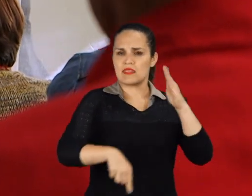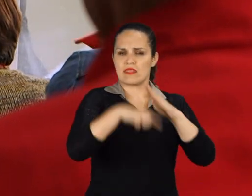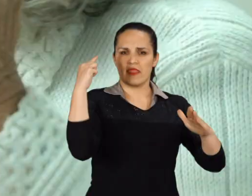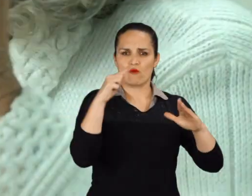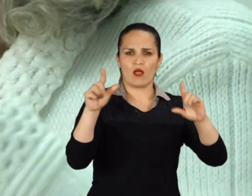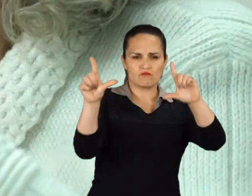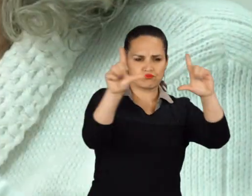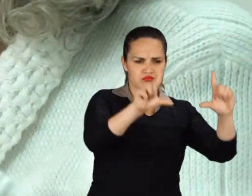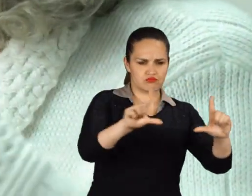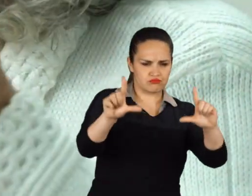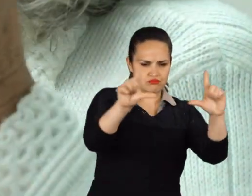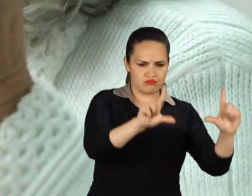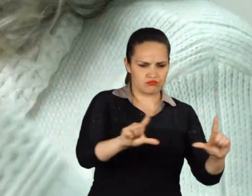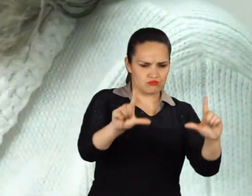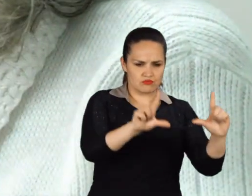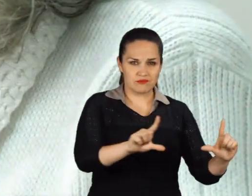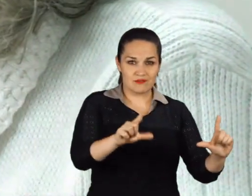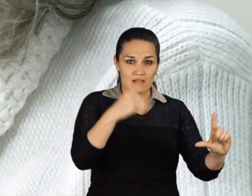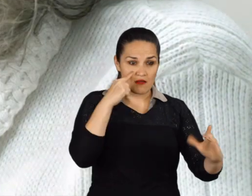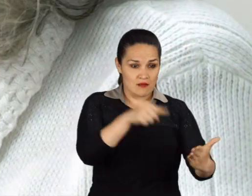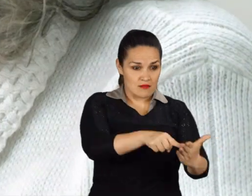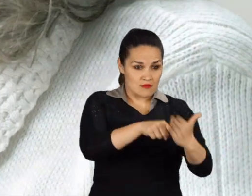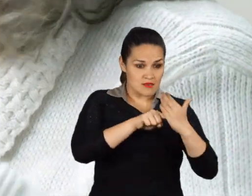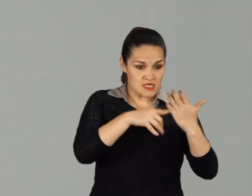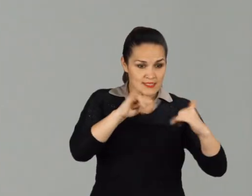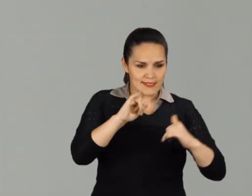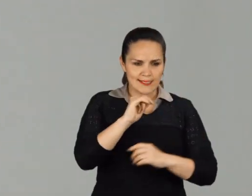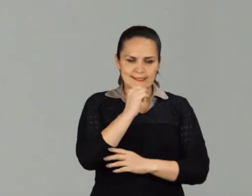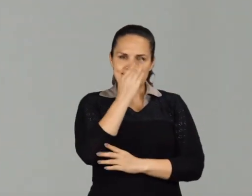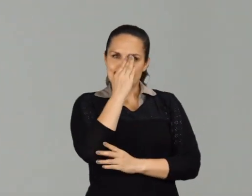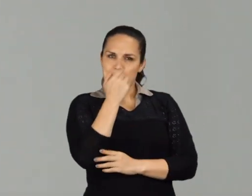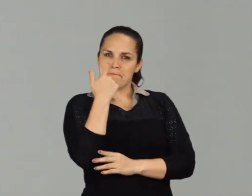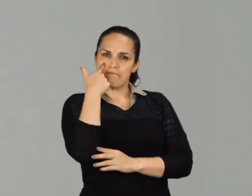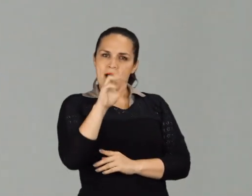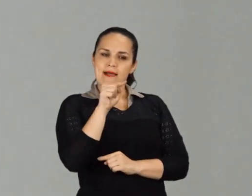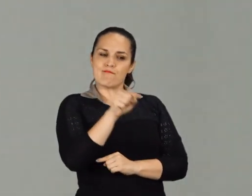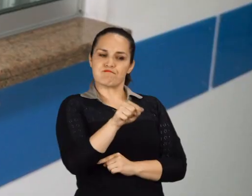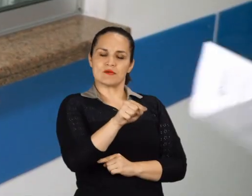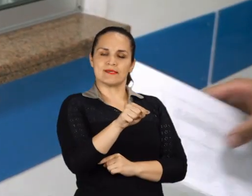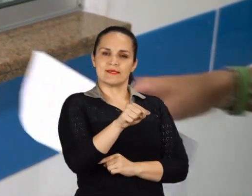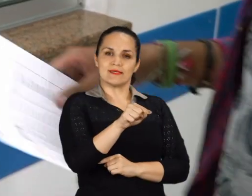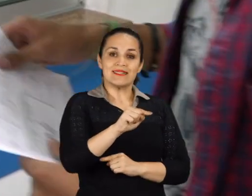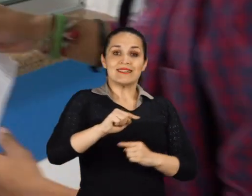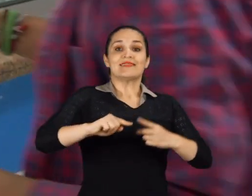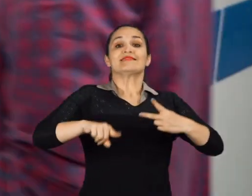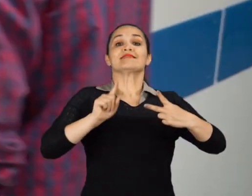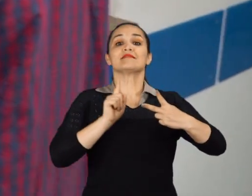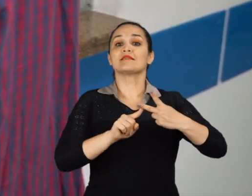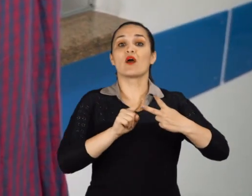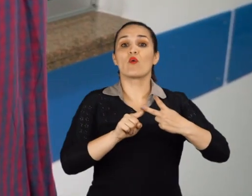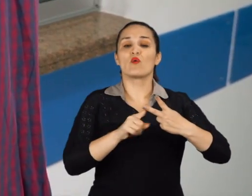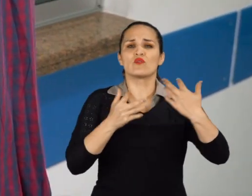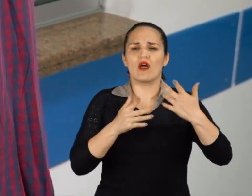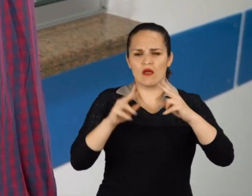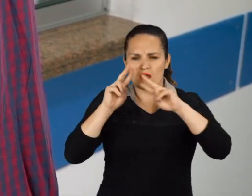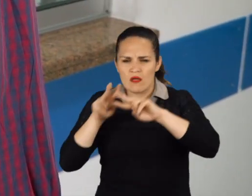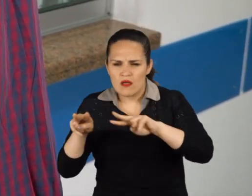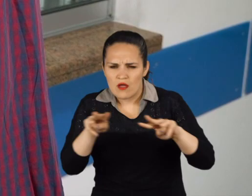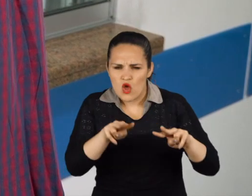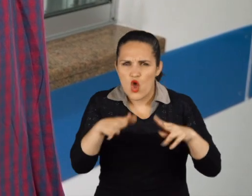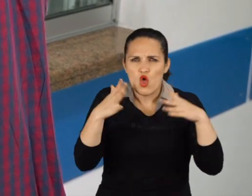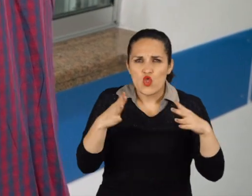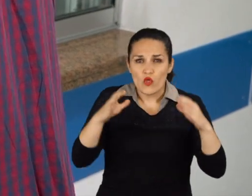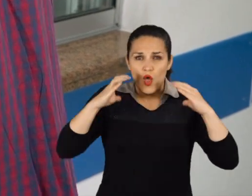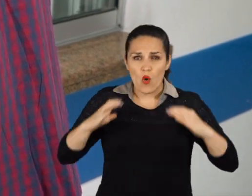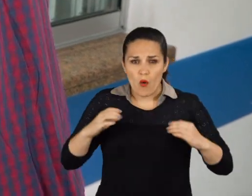radiológica, el paciente se le hacen los siguientes exámenes para mirar si el tumor está localizado o si el tumor está comprometiendo algún órgano adicional,